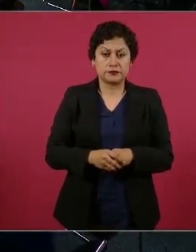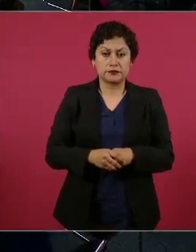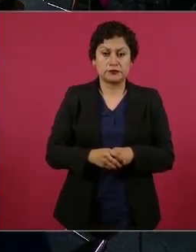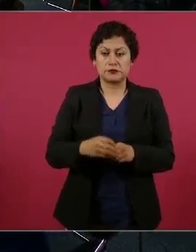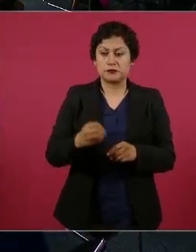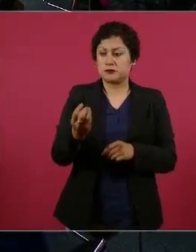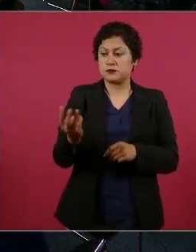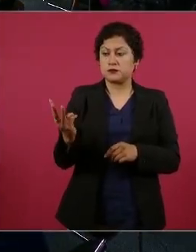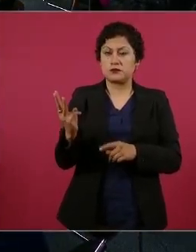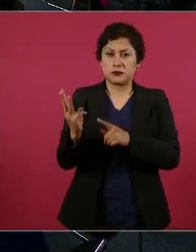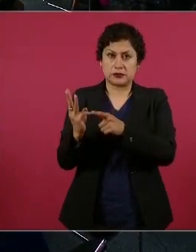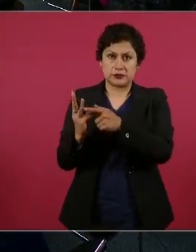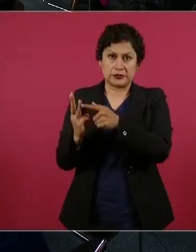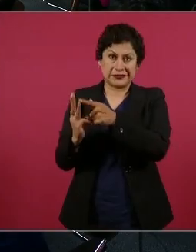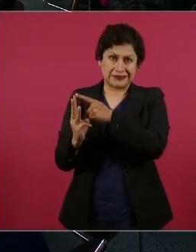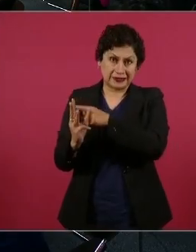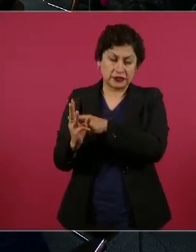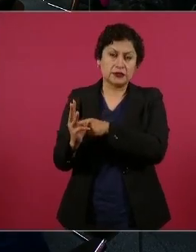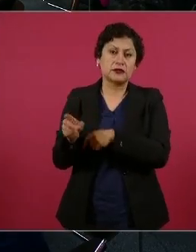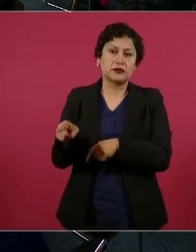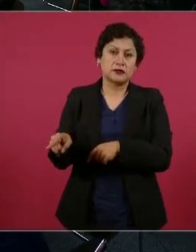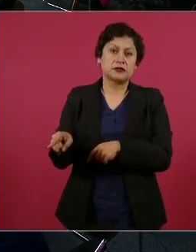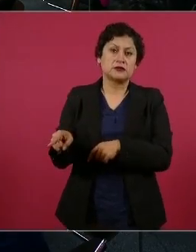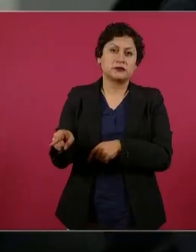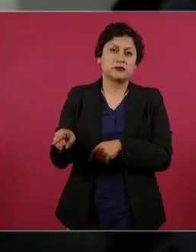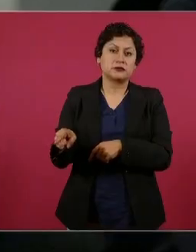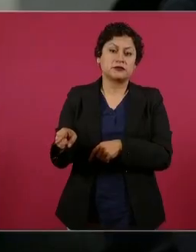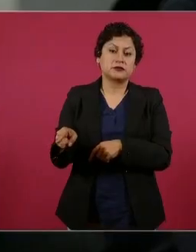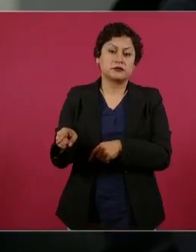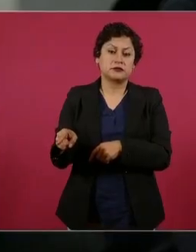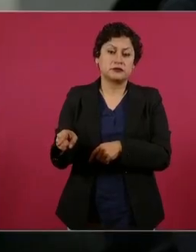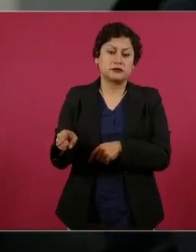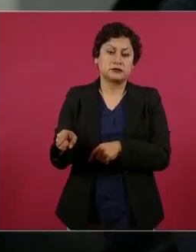antigüedades en sus antiguos puestos.